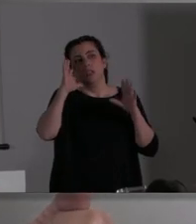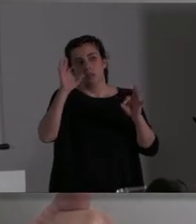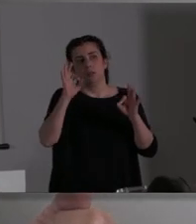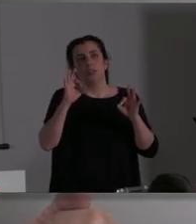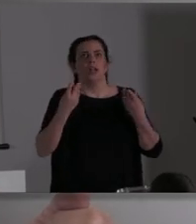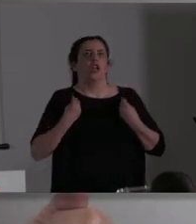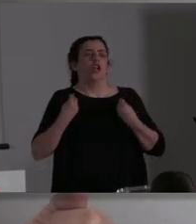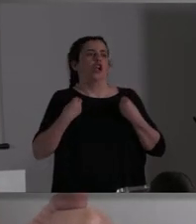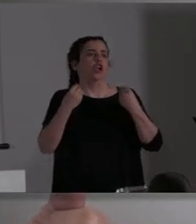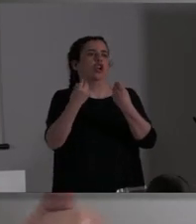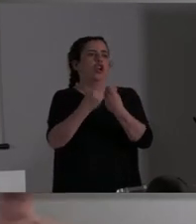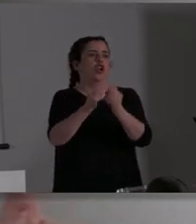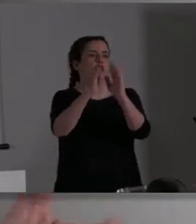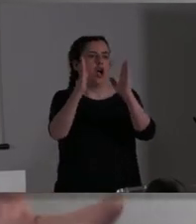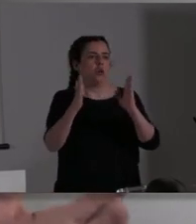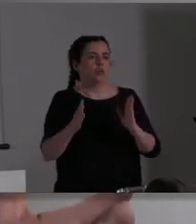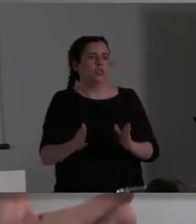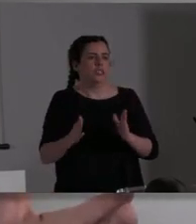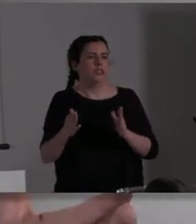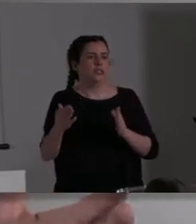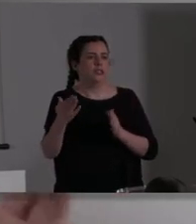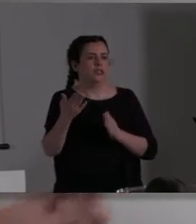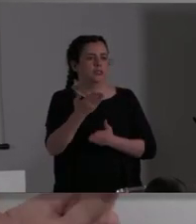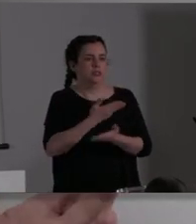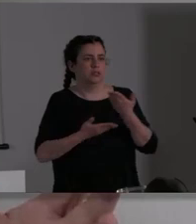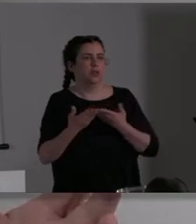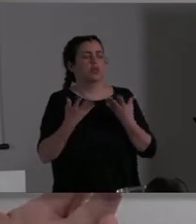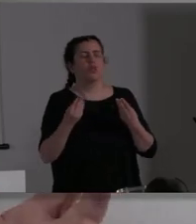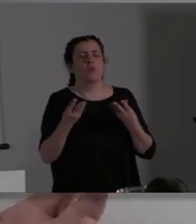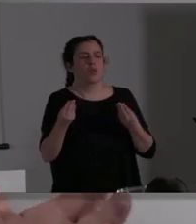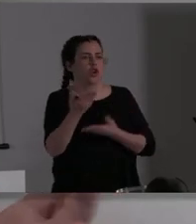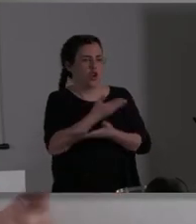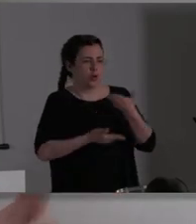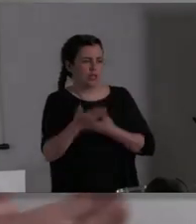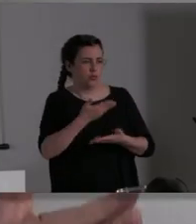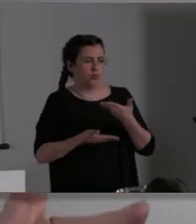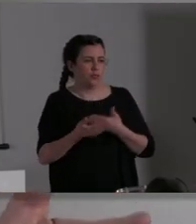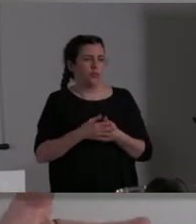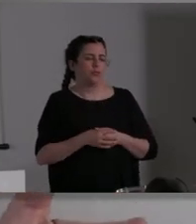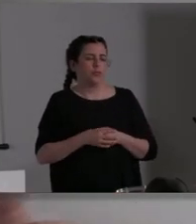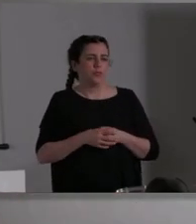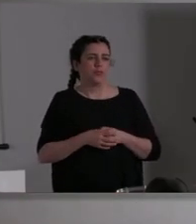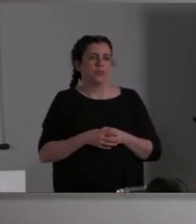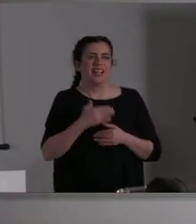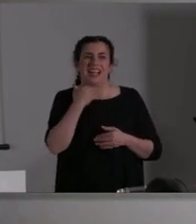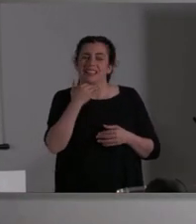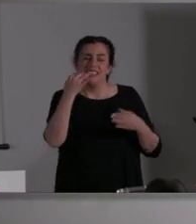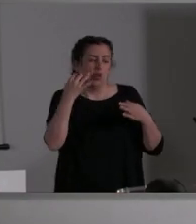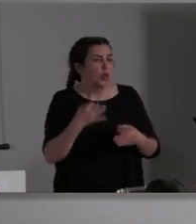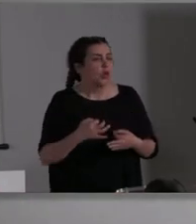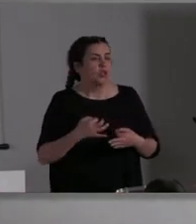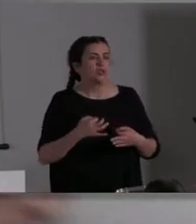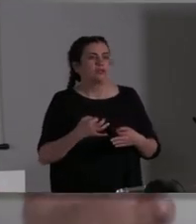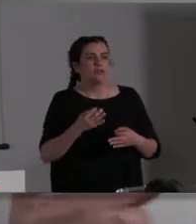cohousing muy colaborativo. Muy colaborativo, es decir, es casi seguro que